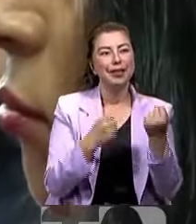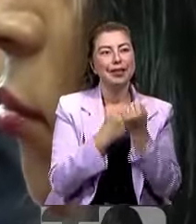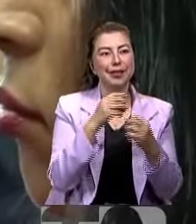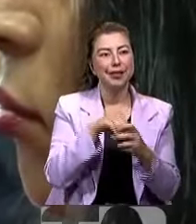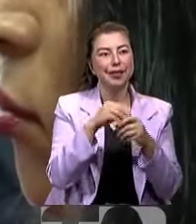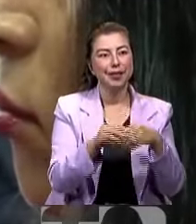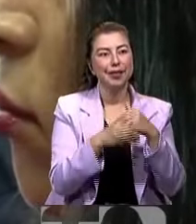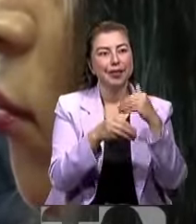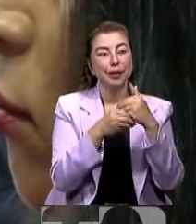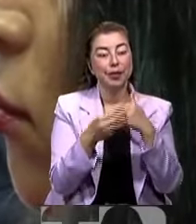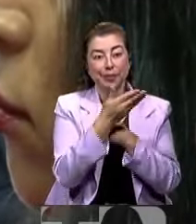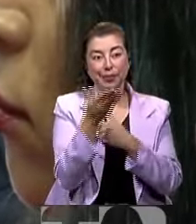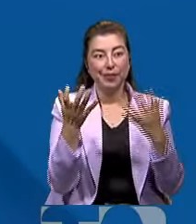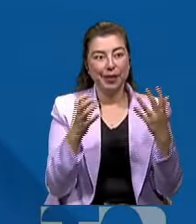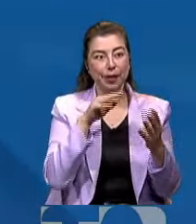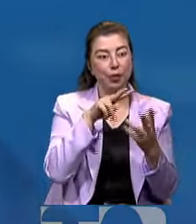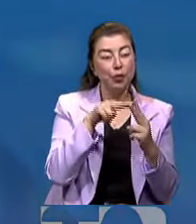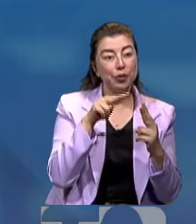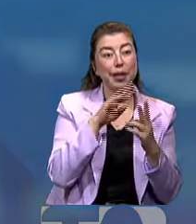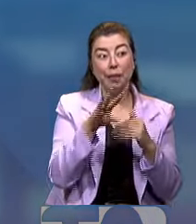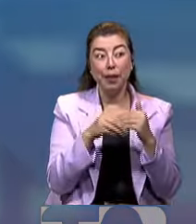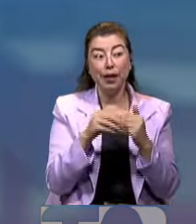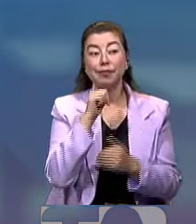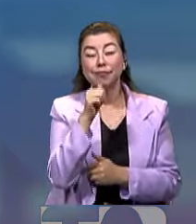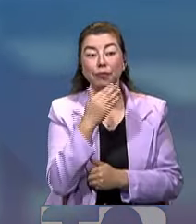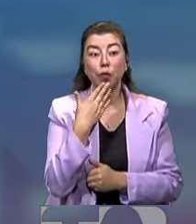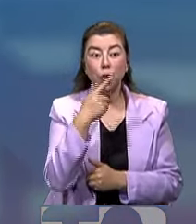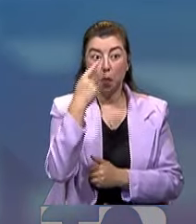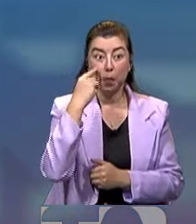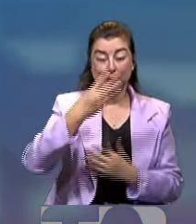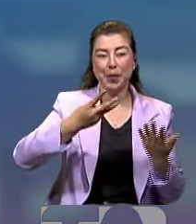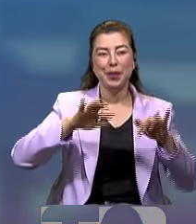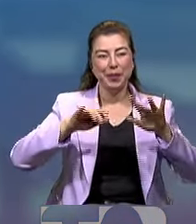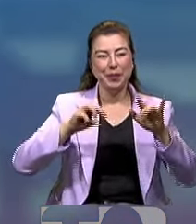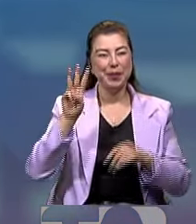quiere conocer cuáles son las unidades educativas, puede ingresar en la página web